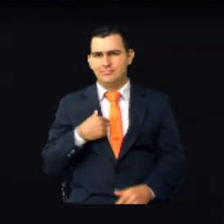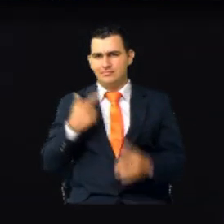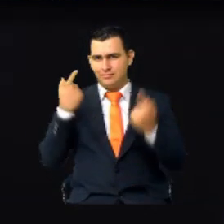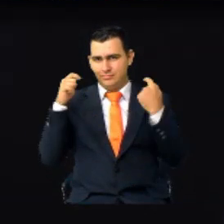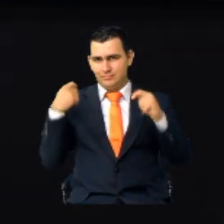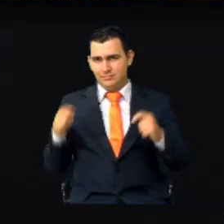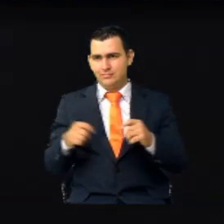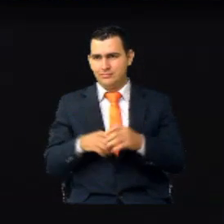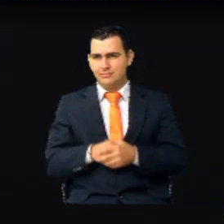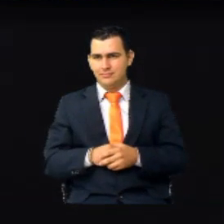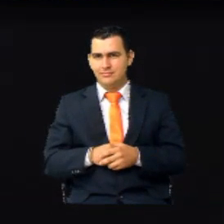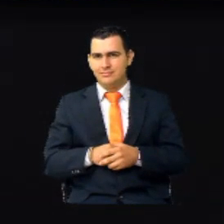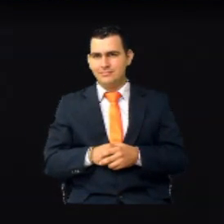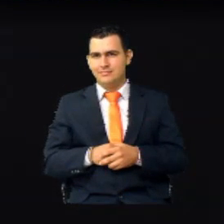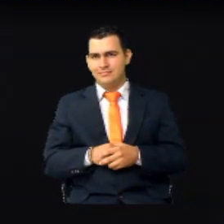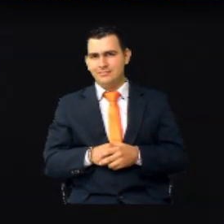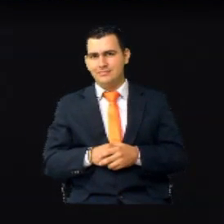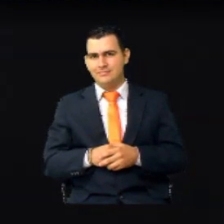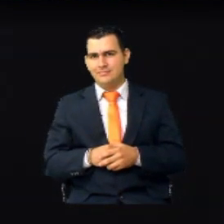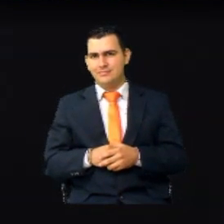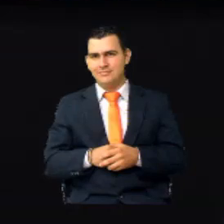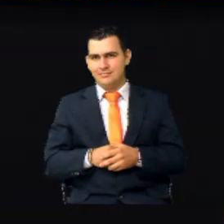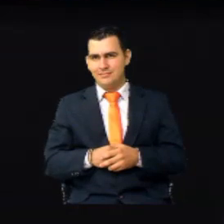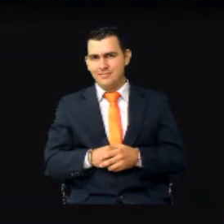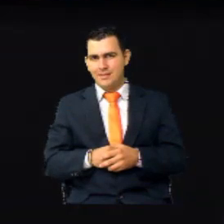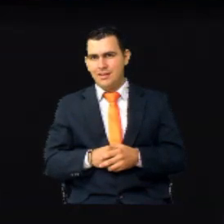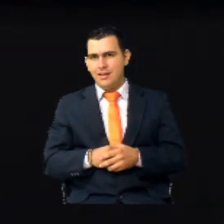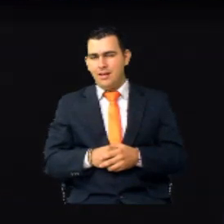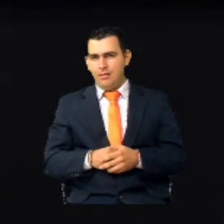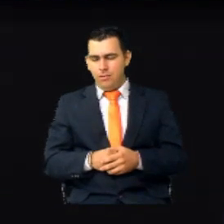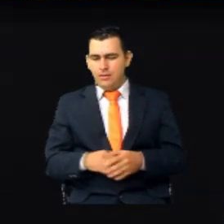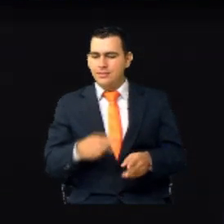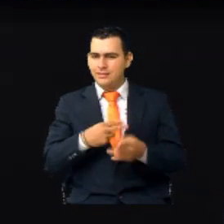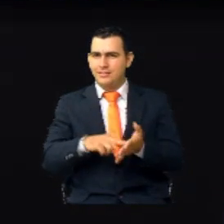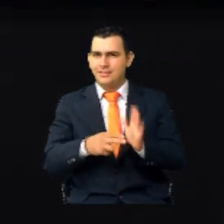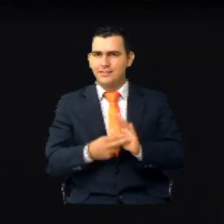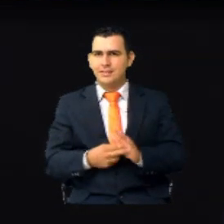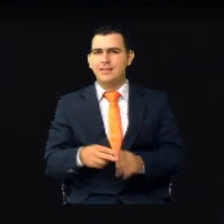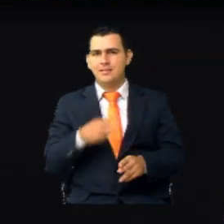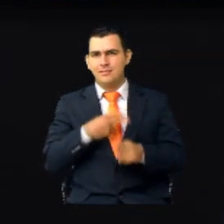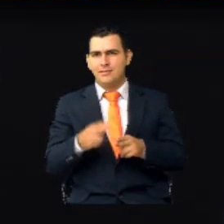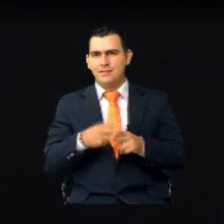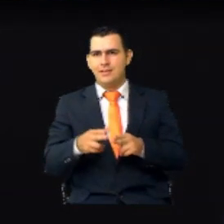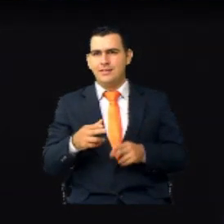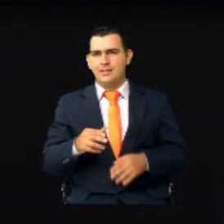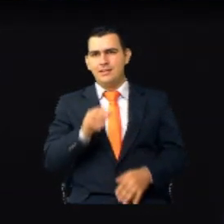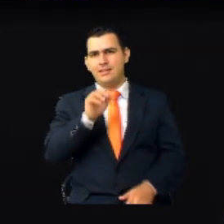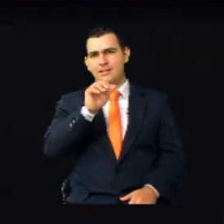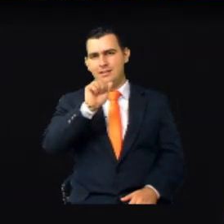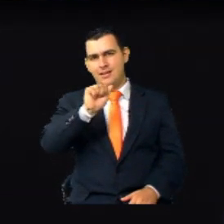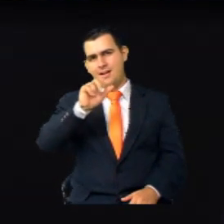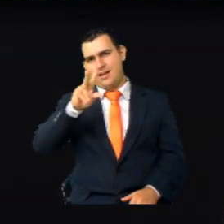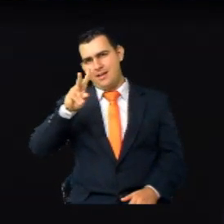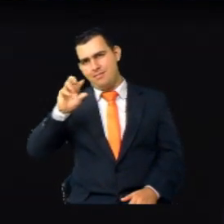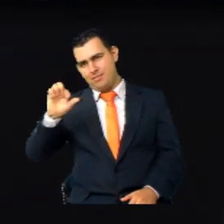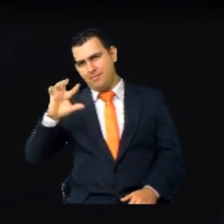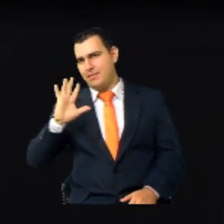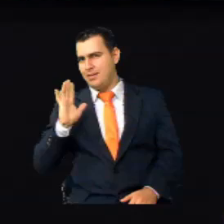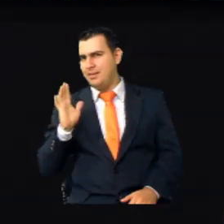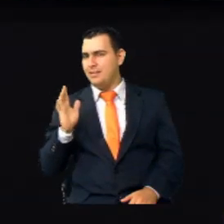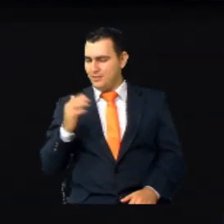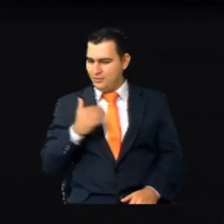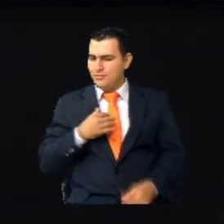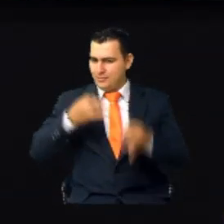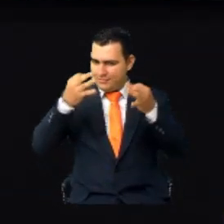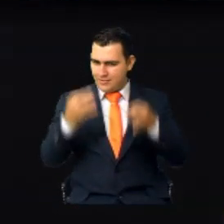que va a ser el alcalde del posconflicto y que no sepa cómo manejar el posconflicto. Eso significa que el mejor alcalde del posconflicto se llama Álvaro Pérez Vides, que es el que